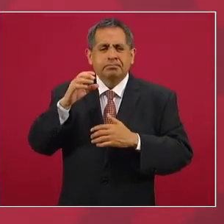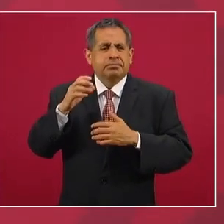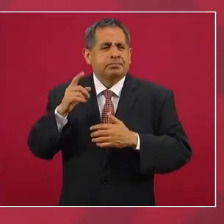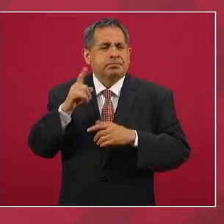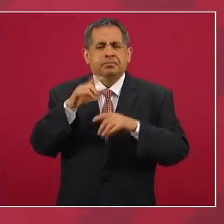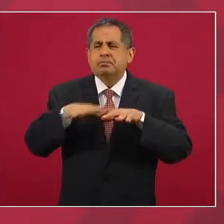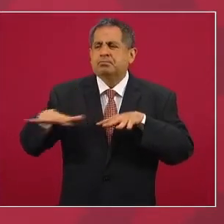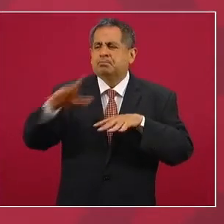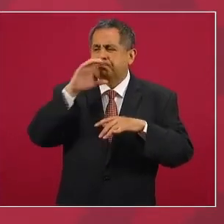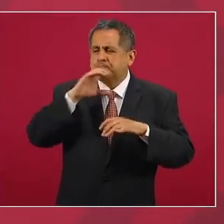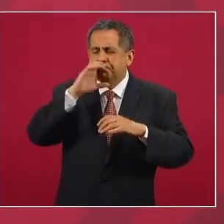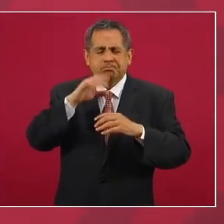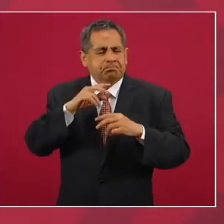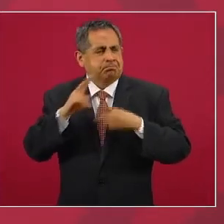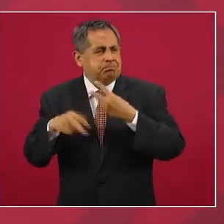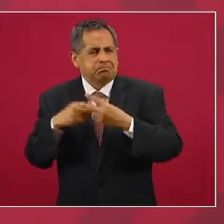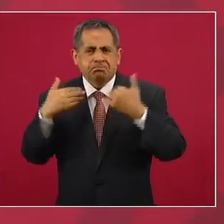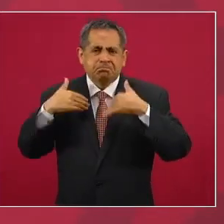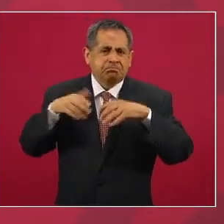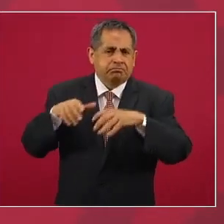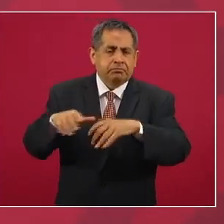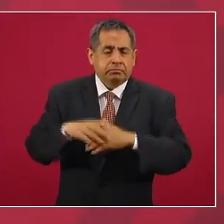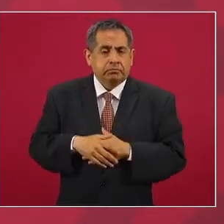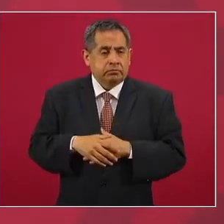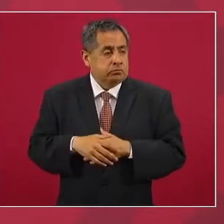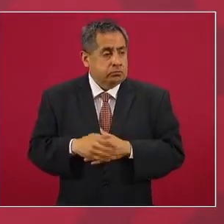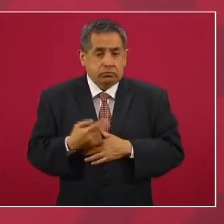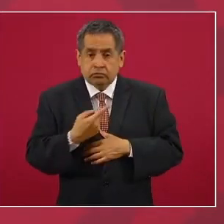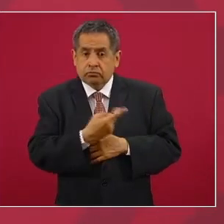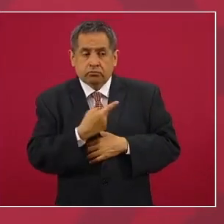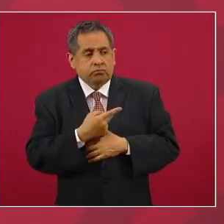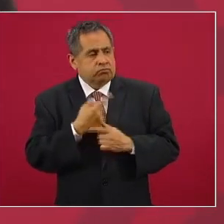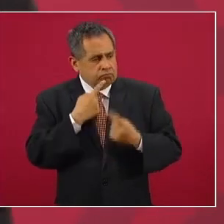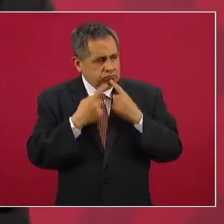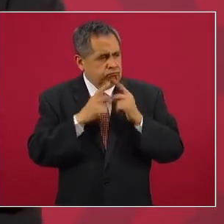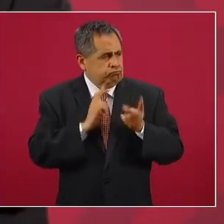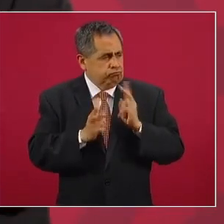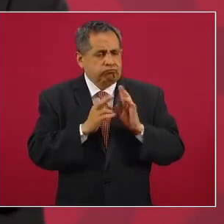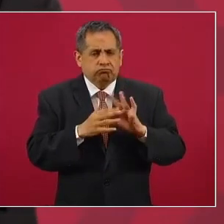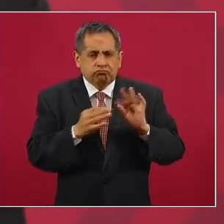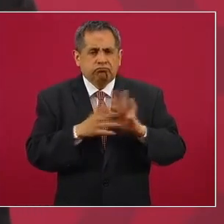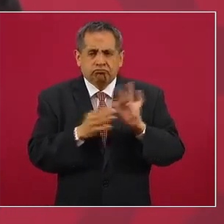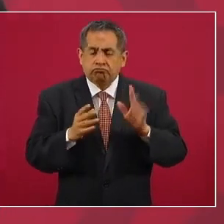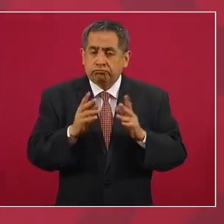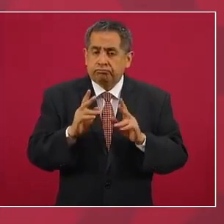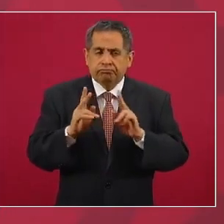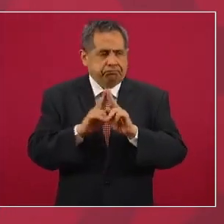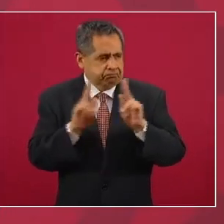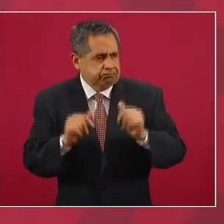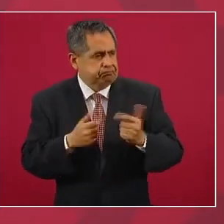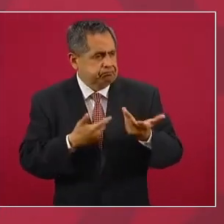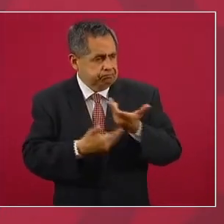y estaban hablando y buscando la paz,